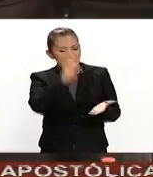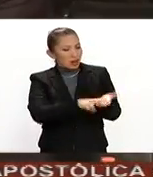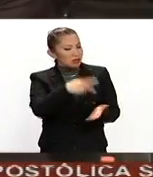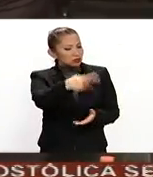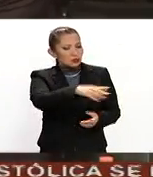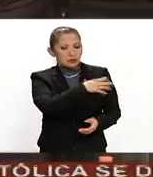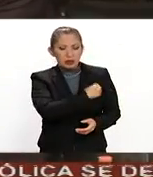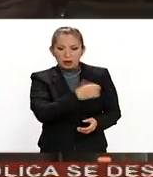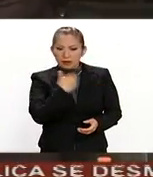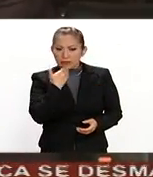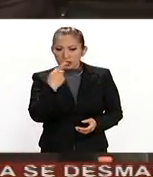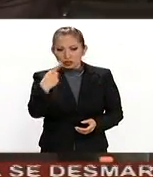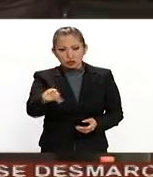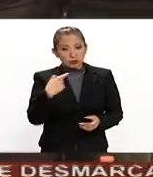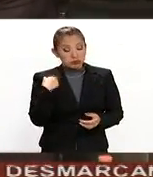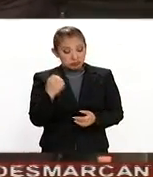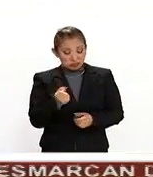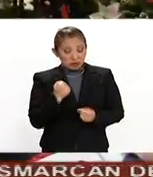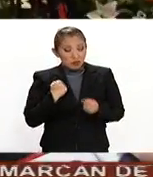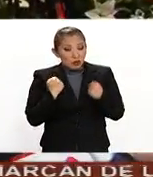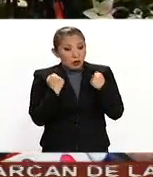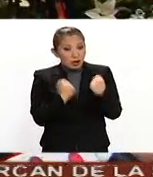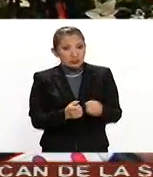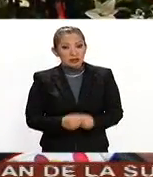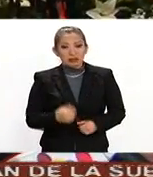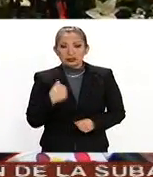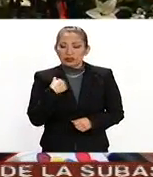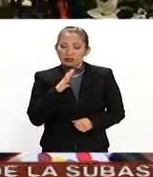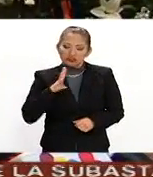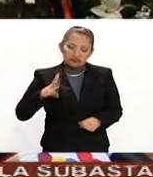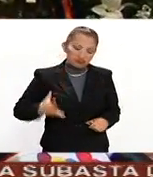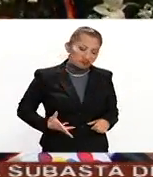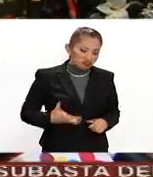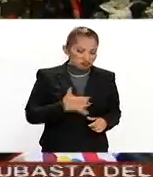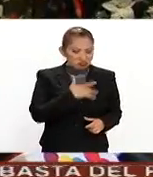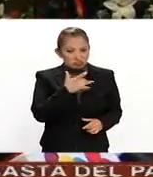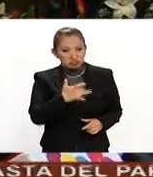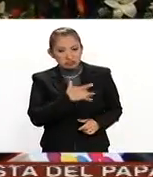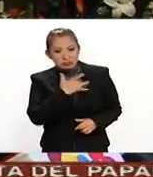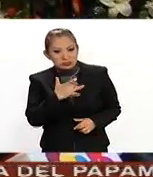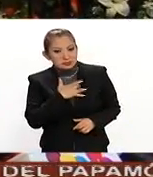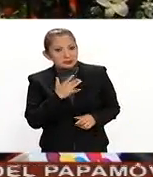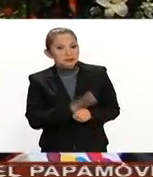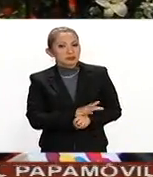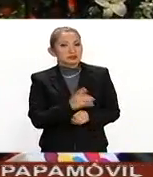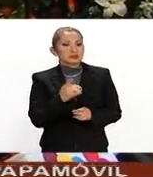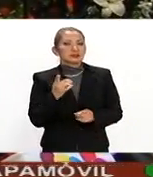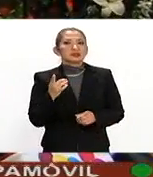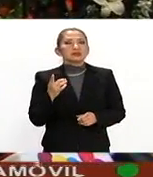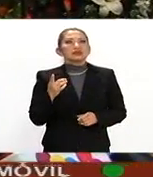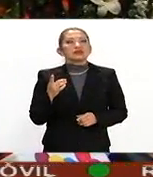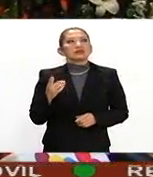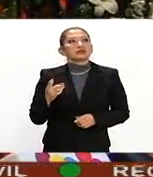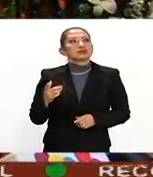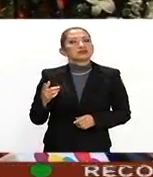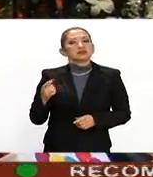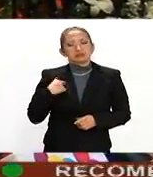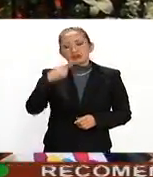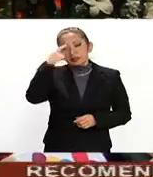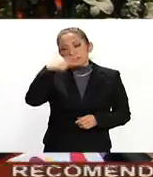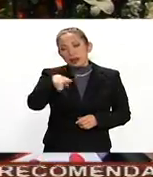de su hijo y por su propia fortaleza. Yo sí estoy muy orgullosa por